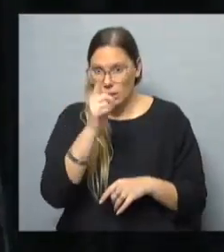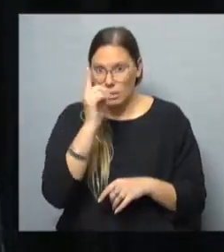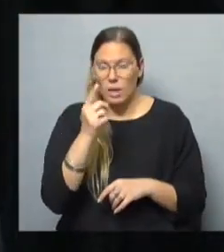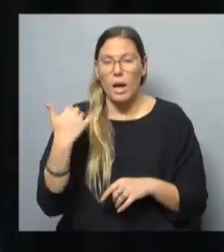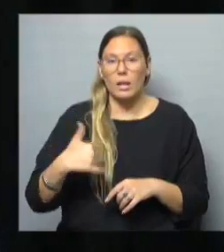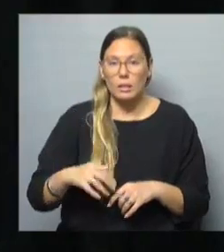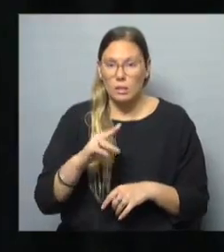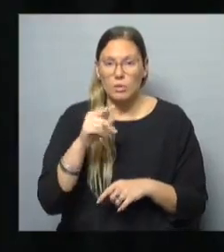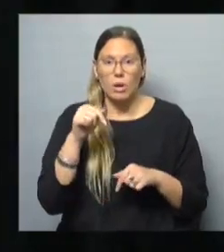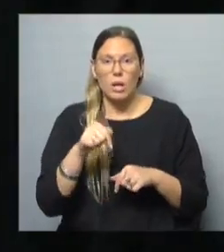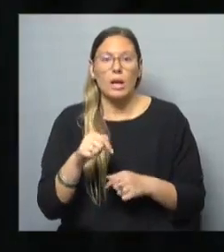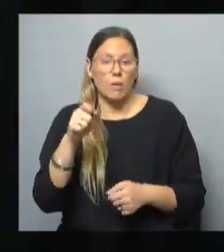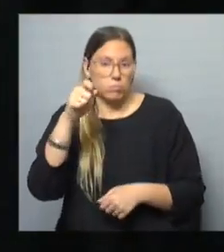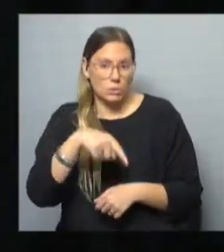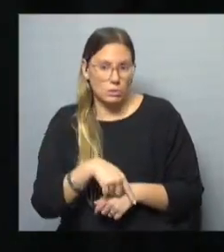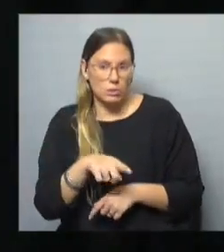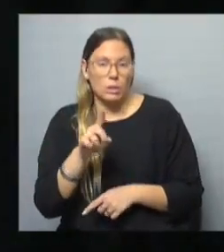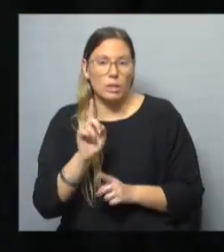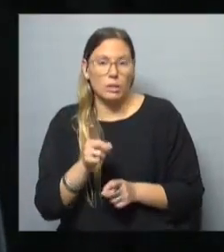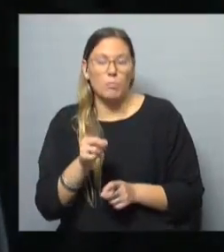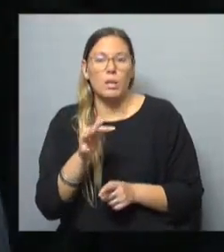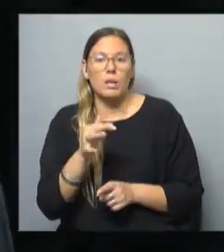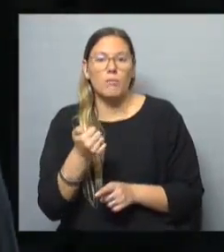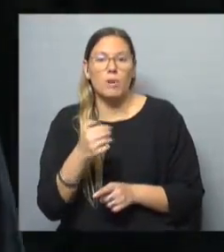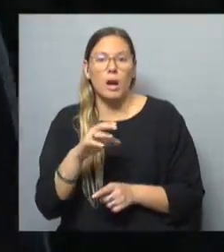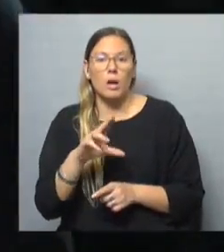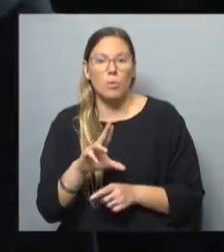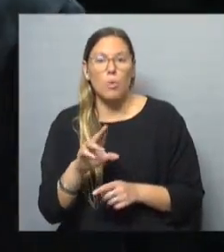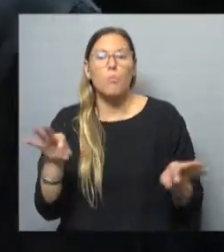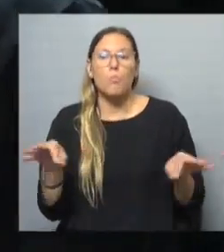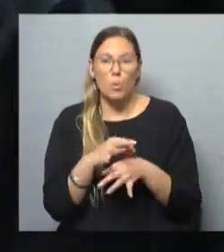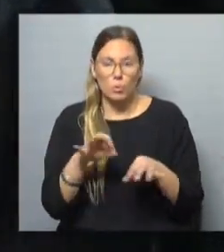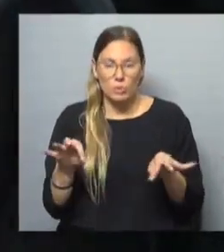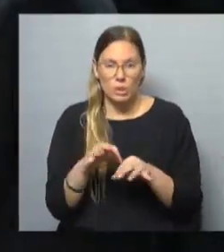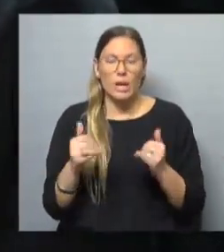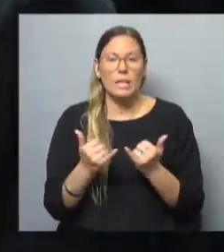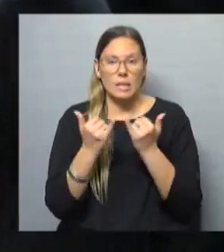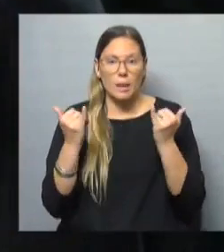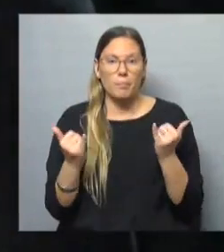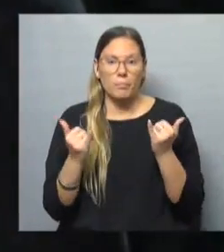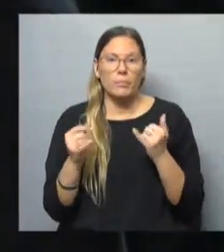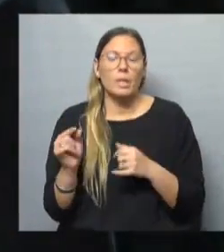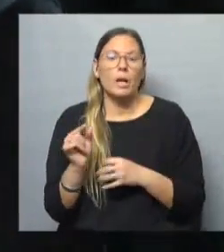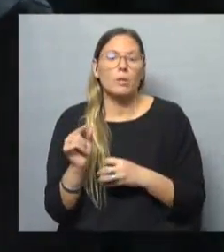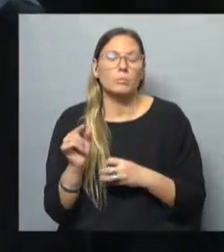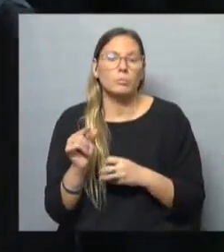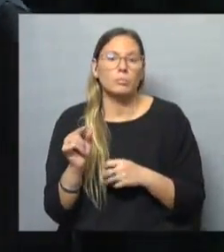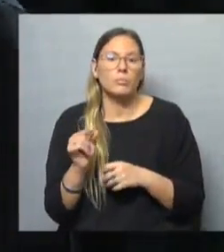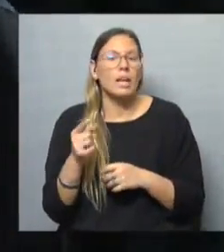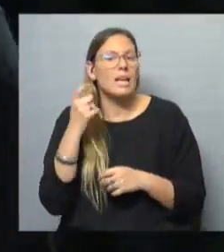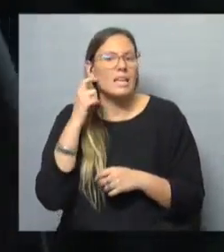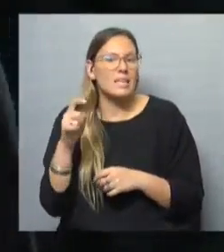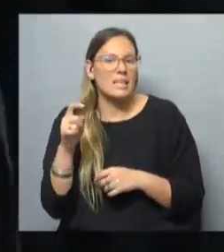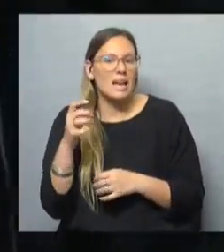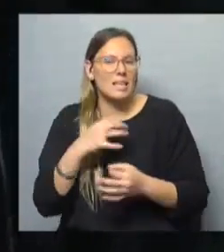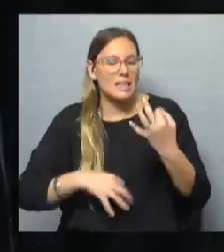Rodríguez, un artista nacional, y bueno, y a Facu, que también nos va a estar dando la musicalidad el día del evento. Y bueno, un poquito de esta idea, de